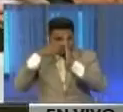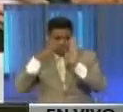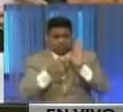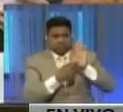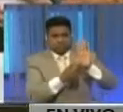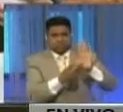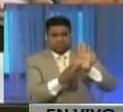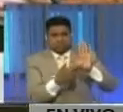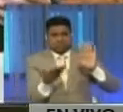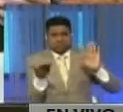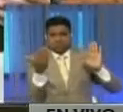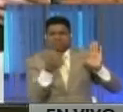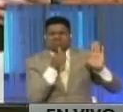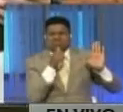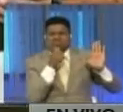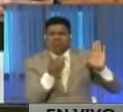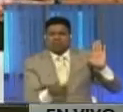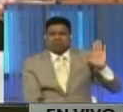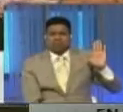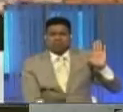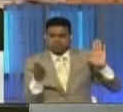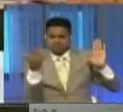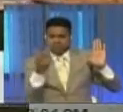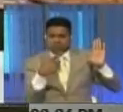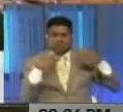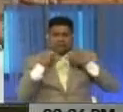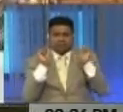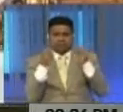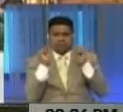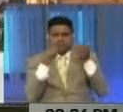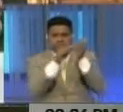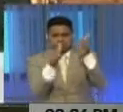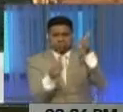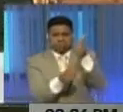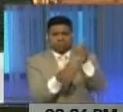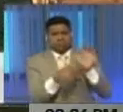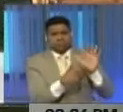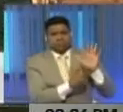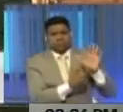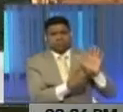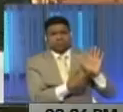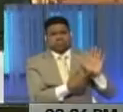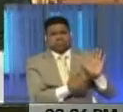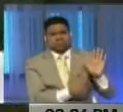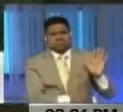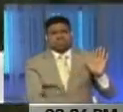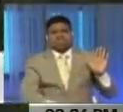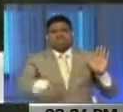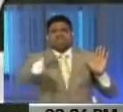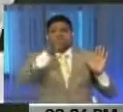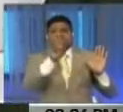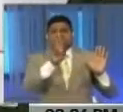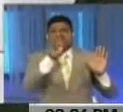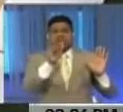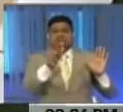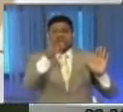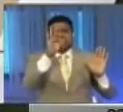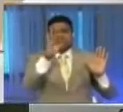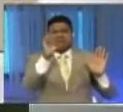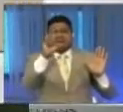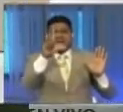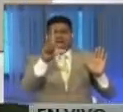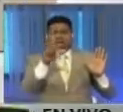Cámara, camarada. Aquí está, mira, Aristóbulo. Aquí está. Rafael Ramírez Carreño, primera